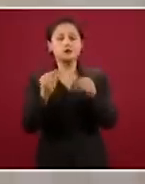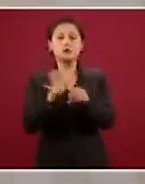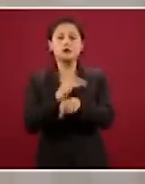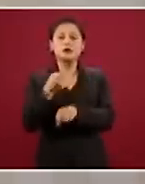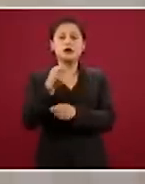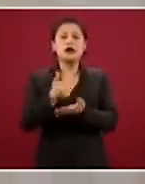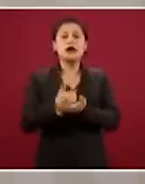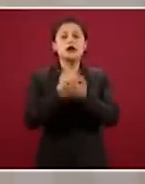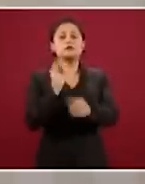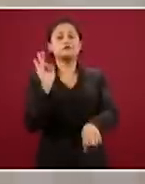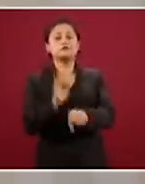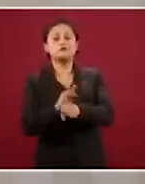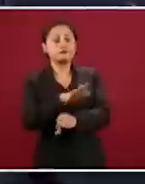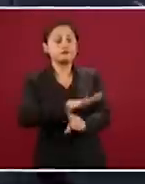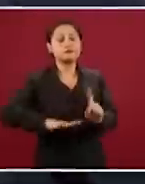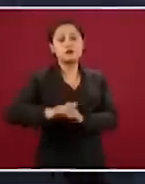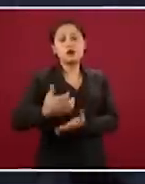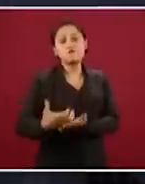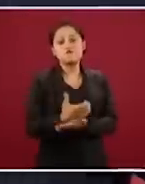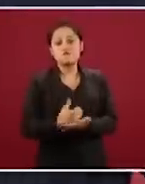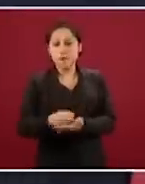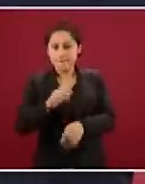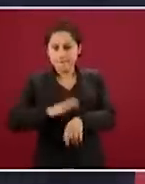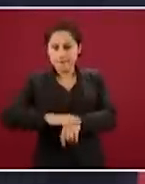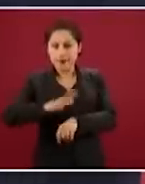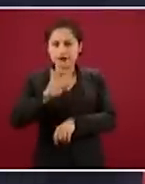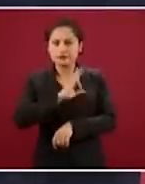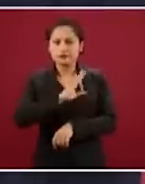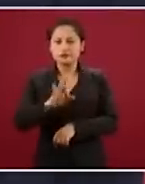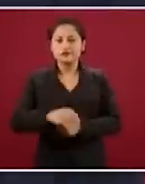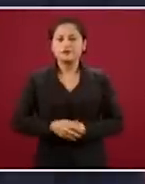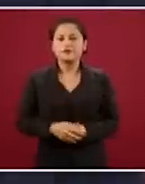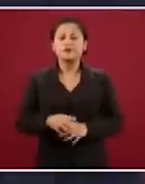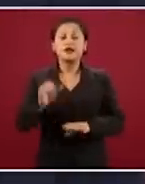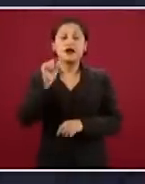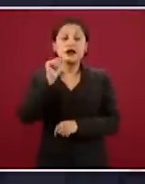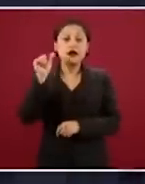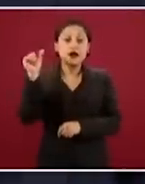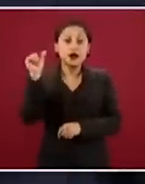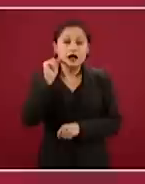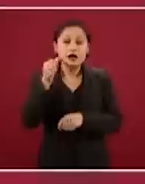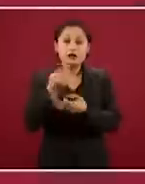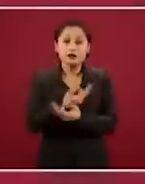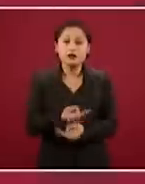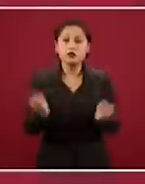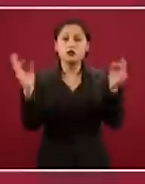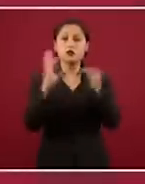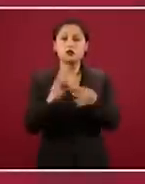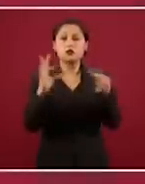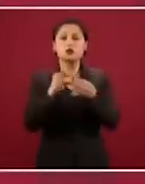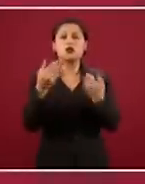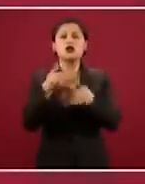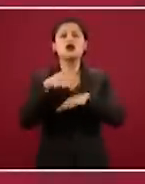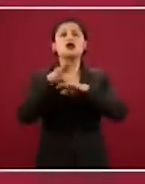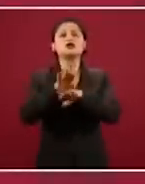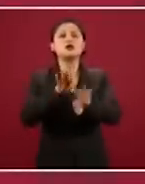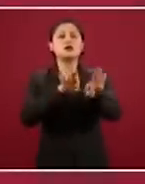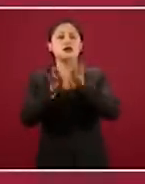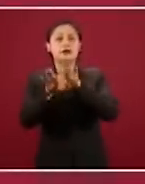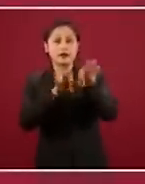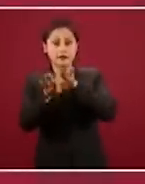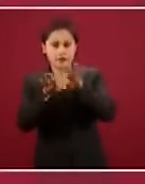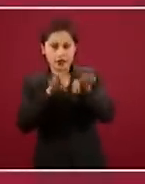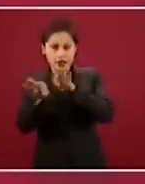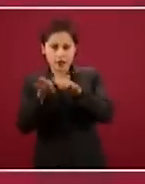Ayer se dieron a conocer los datos de empleo y de ingresos del Seguro